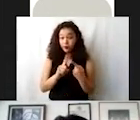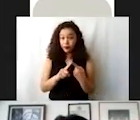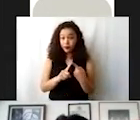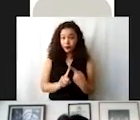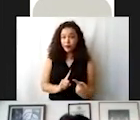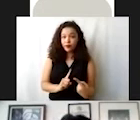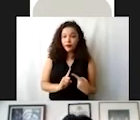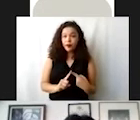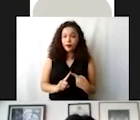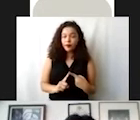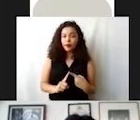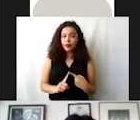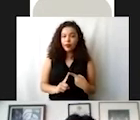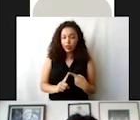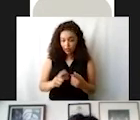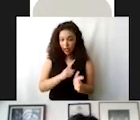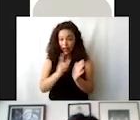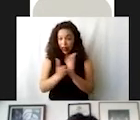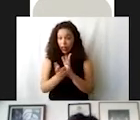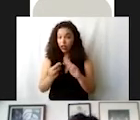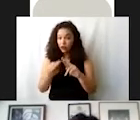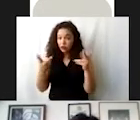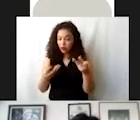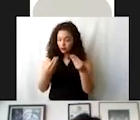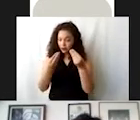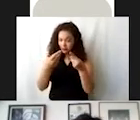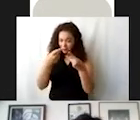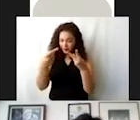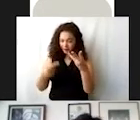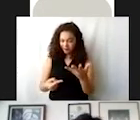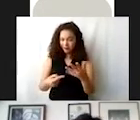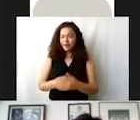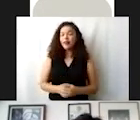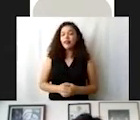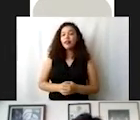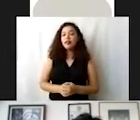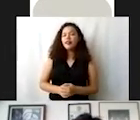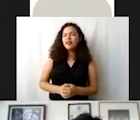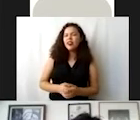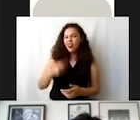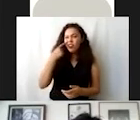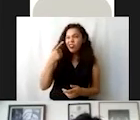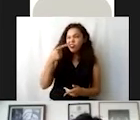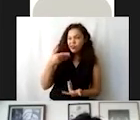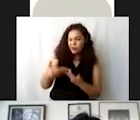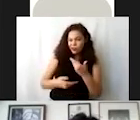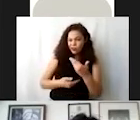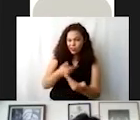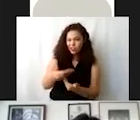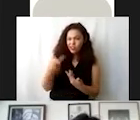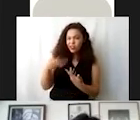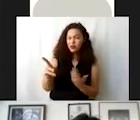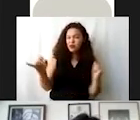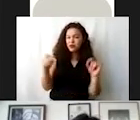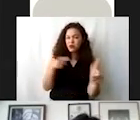pueden incurrir en varios delitos, ¿no? Primero en que les digan, oye, tú estás prestando servicios que no están dentro de